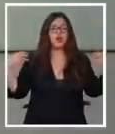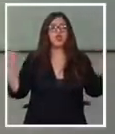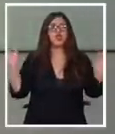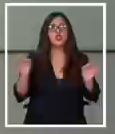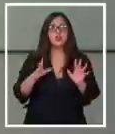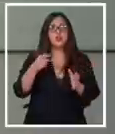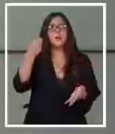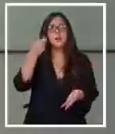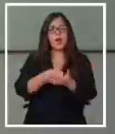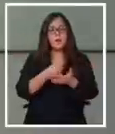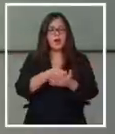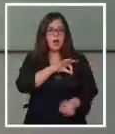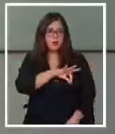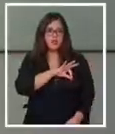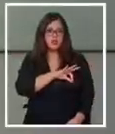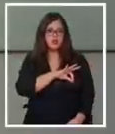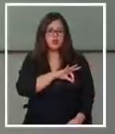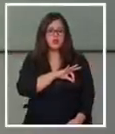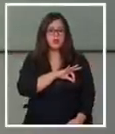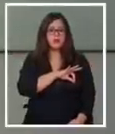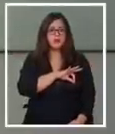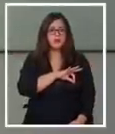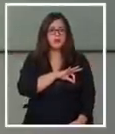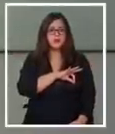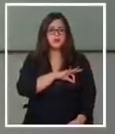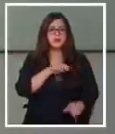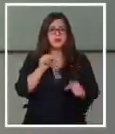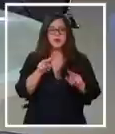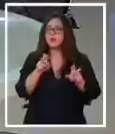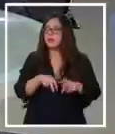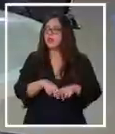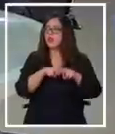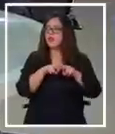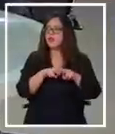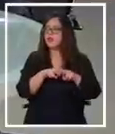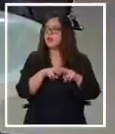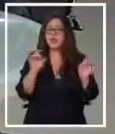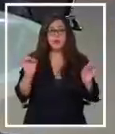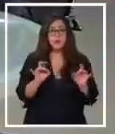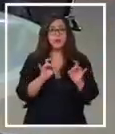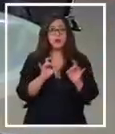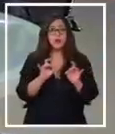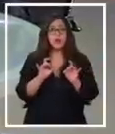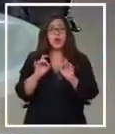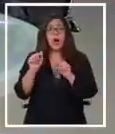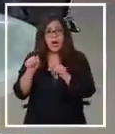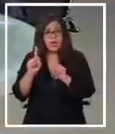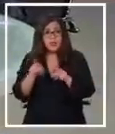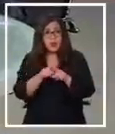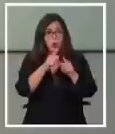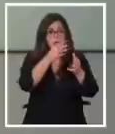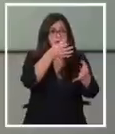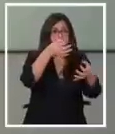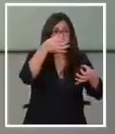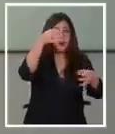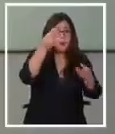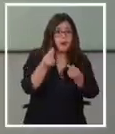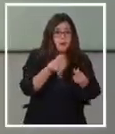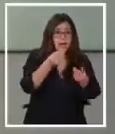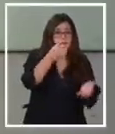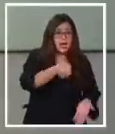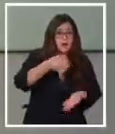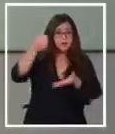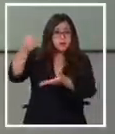el fin de pagar pensiones en aquellos aquellos fondos y que se mantenga se mantenga el sistema de capital